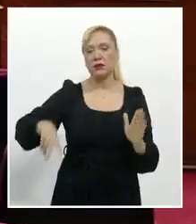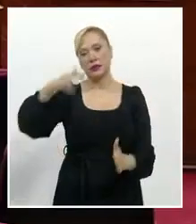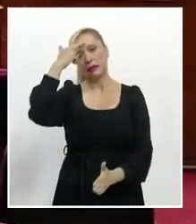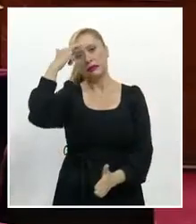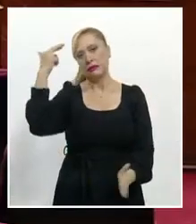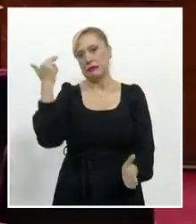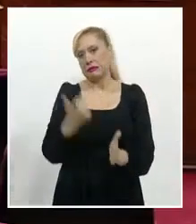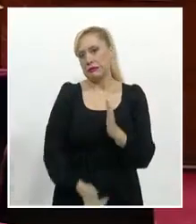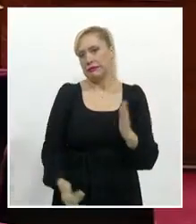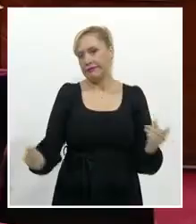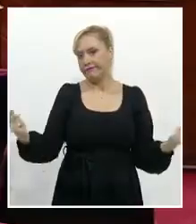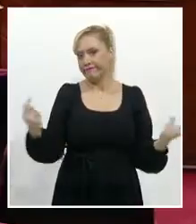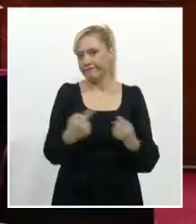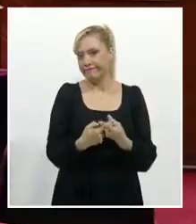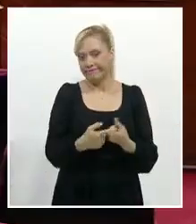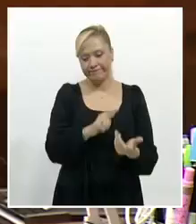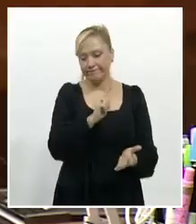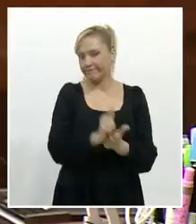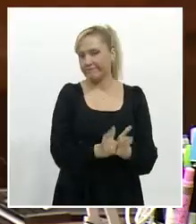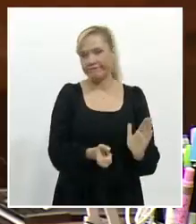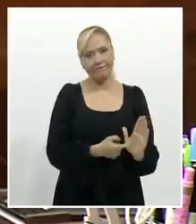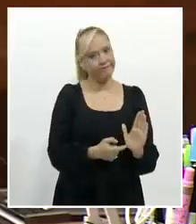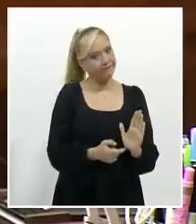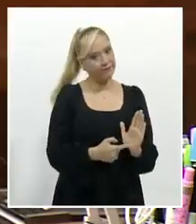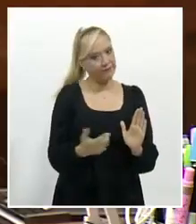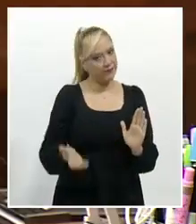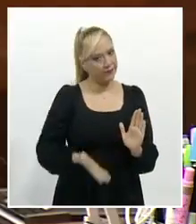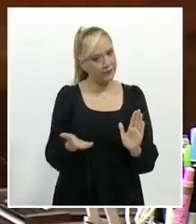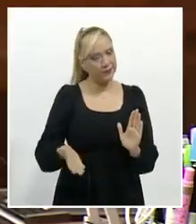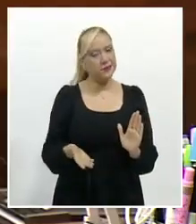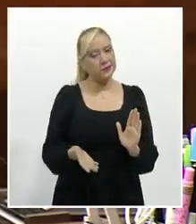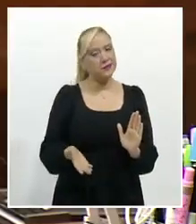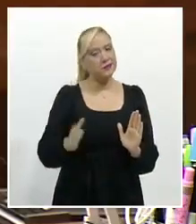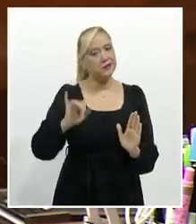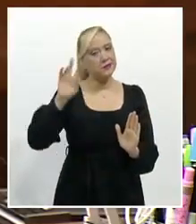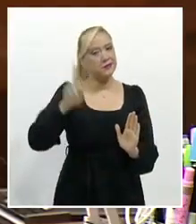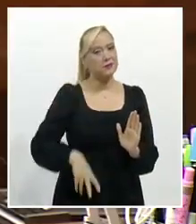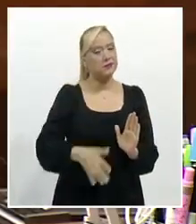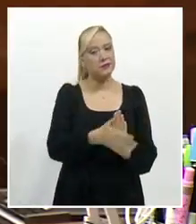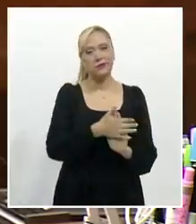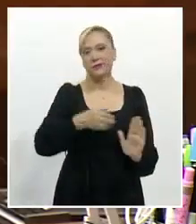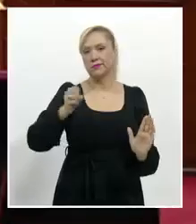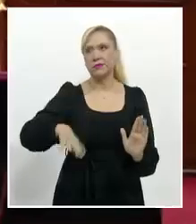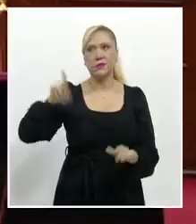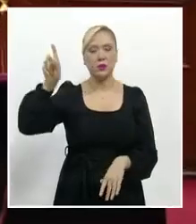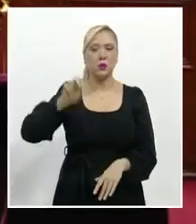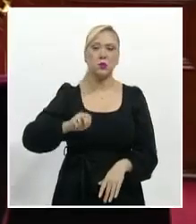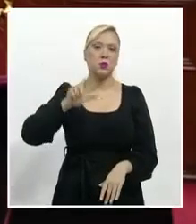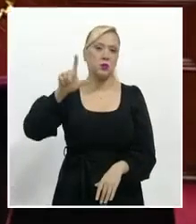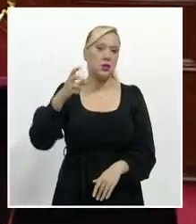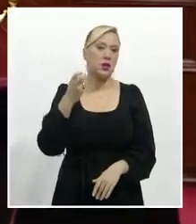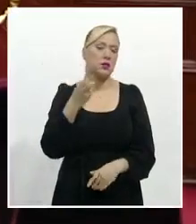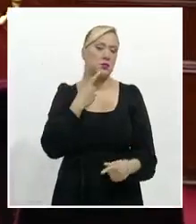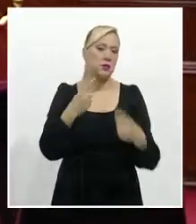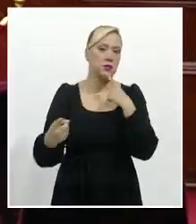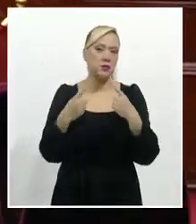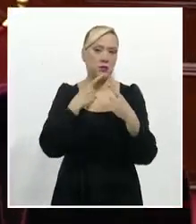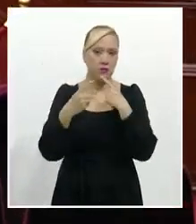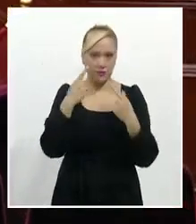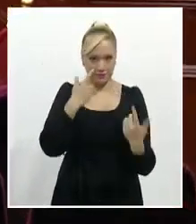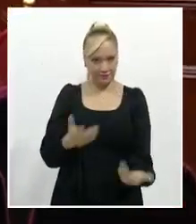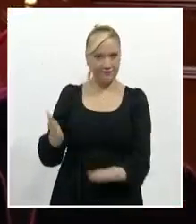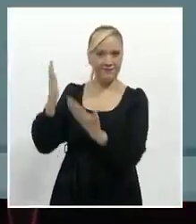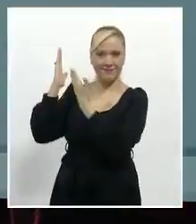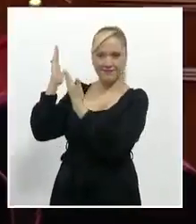seguridad jurídica, en tanto dichas figuras desaparecieron del orden jurídico de Nuevo León. Estos fueron algunos argumentos de la